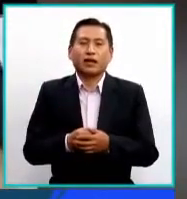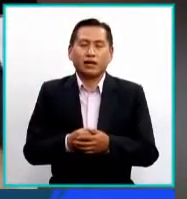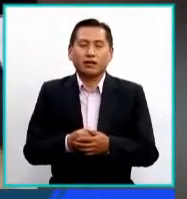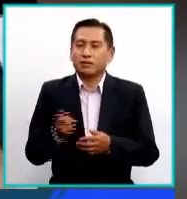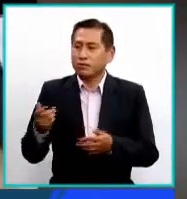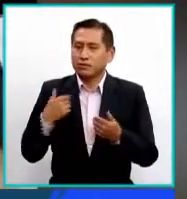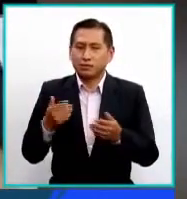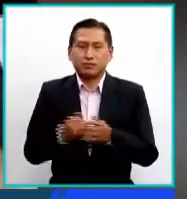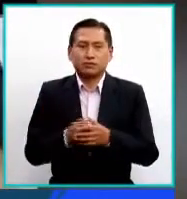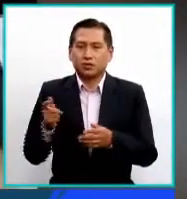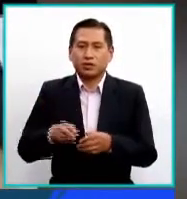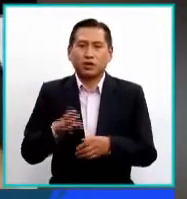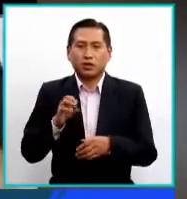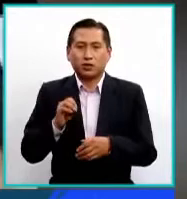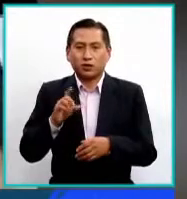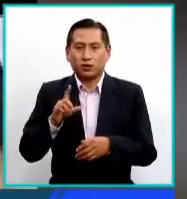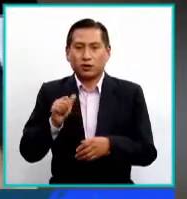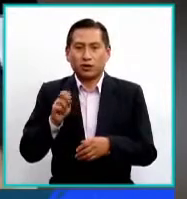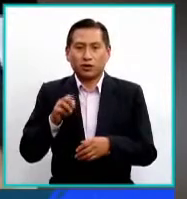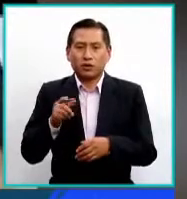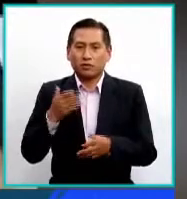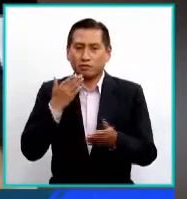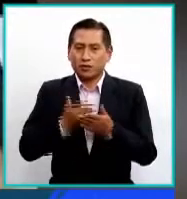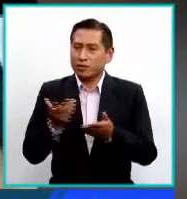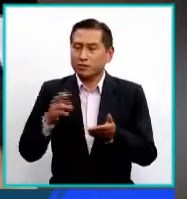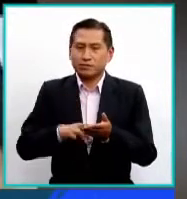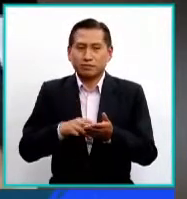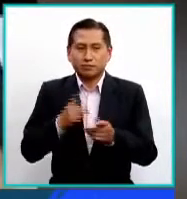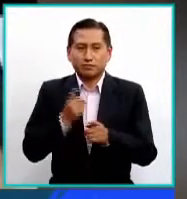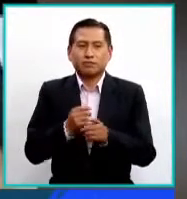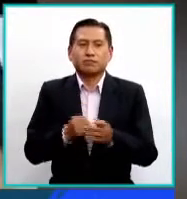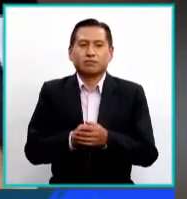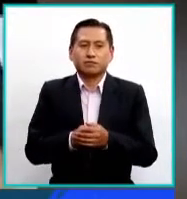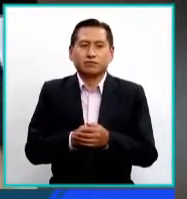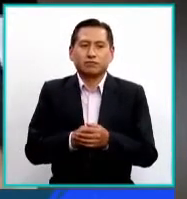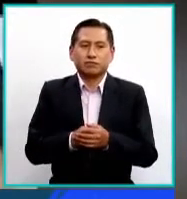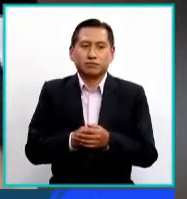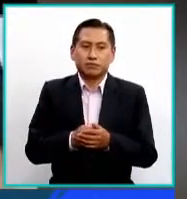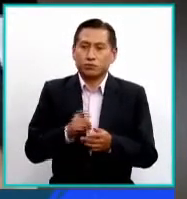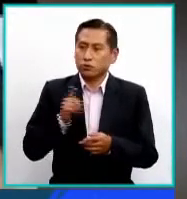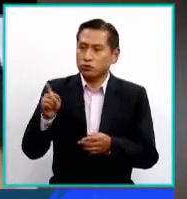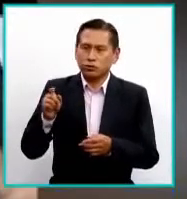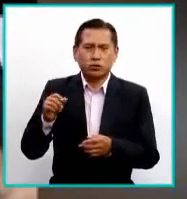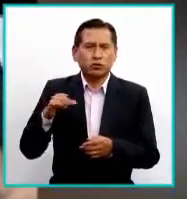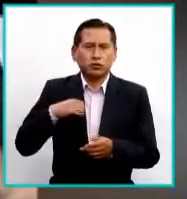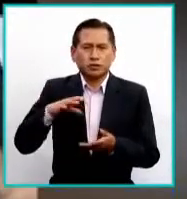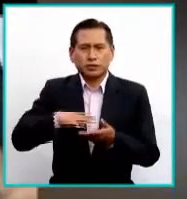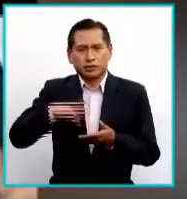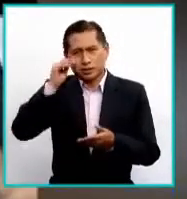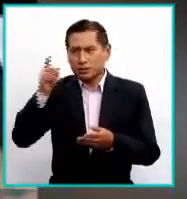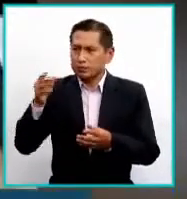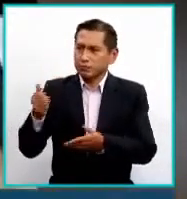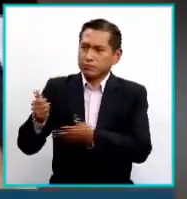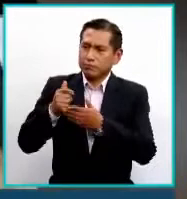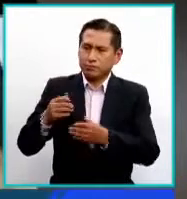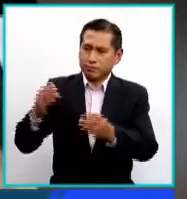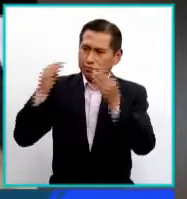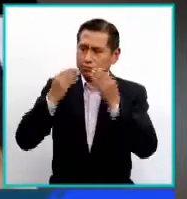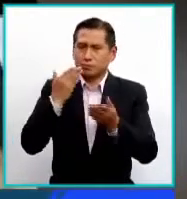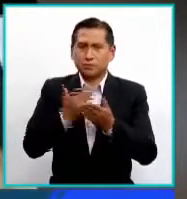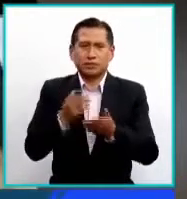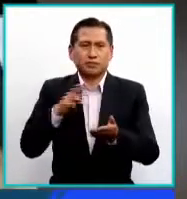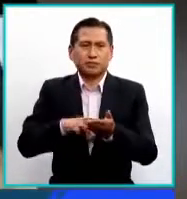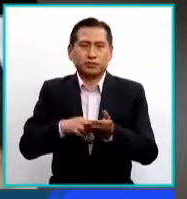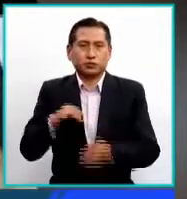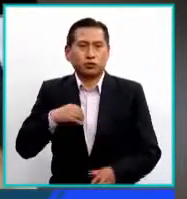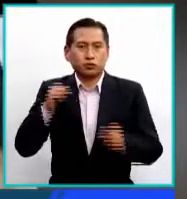estás con el Rolando, Rolito, ¿no? Sí, es así como... Claro, él, con él he aprendido, él me ha dado la oportunidad